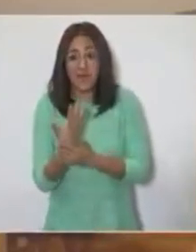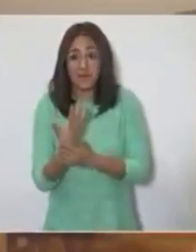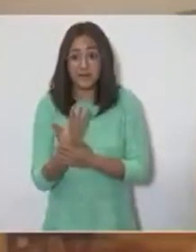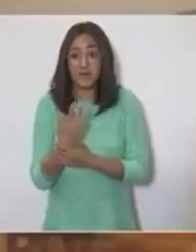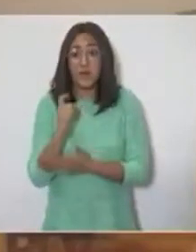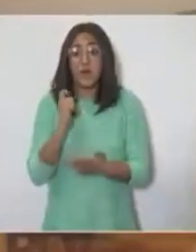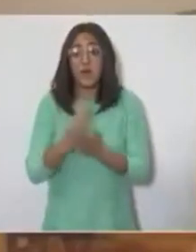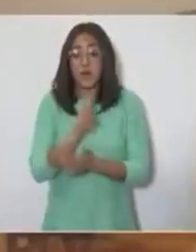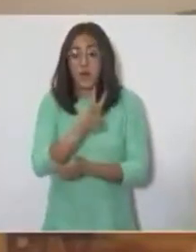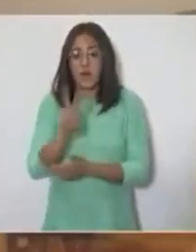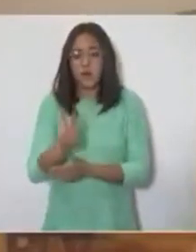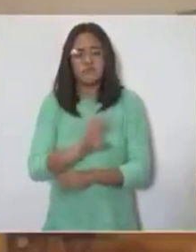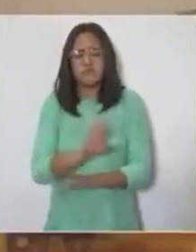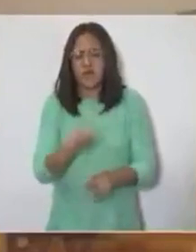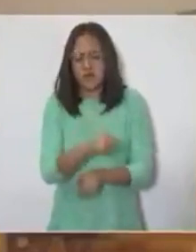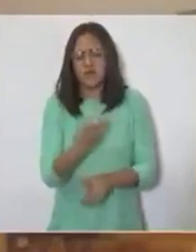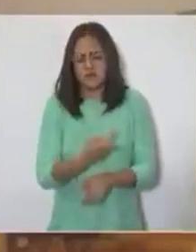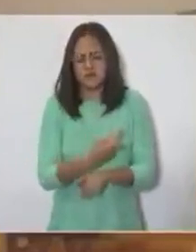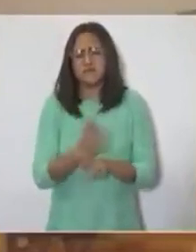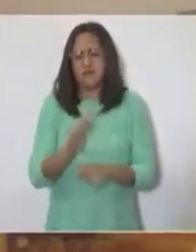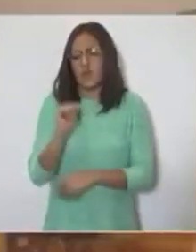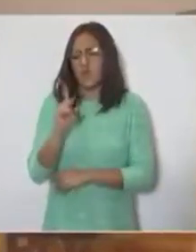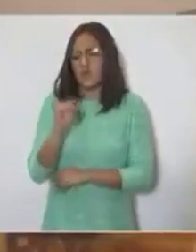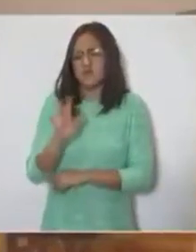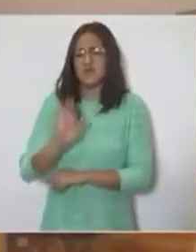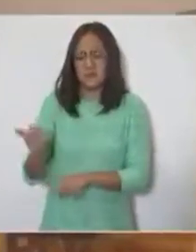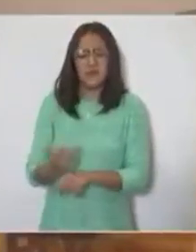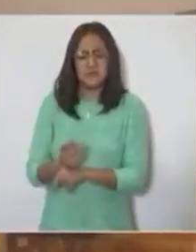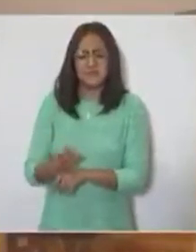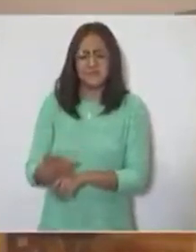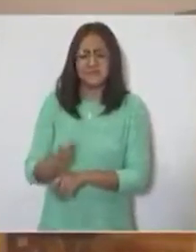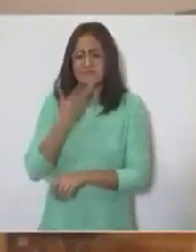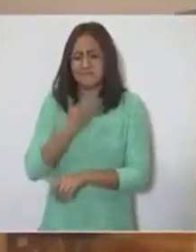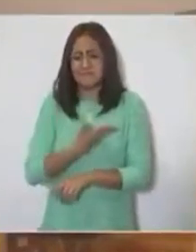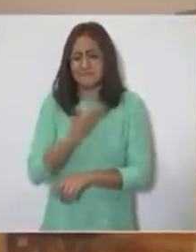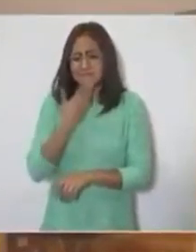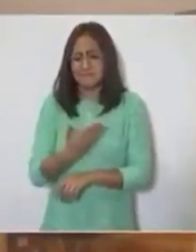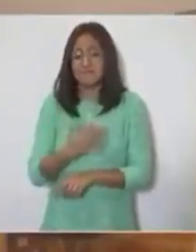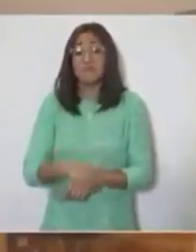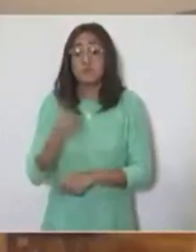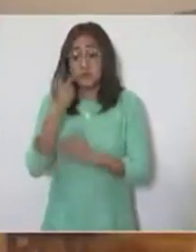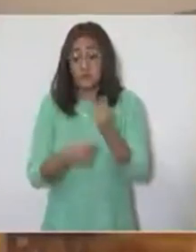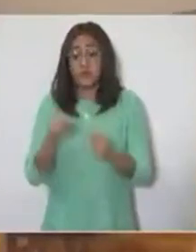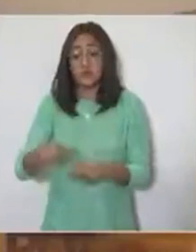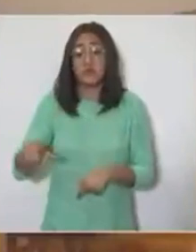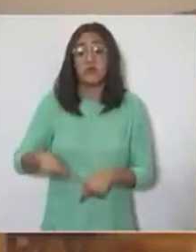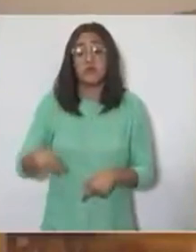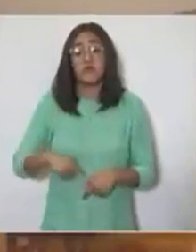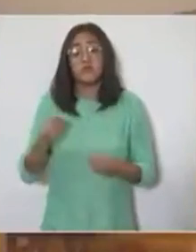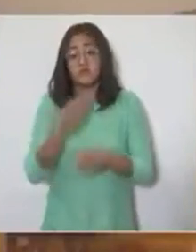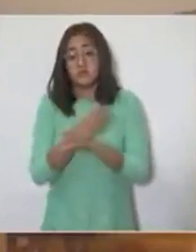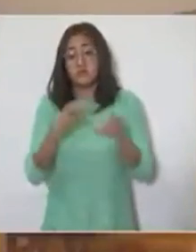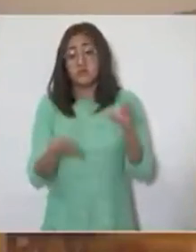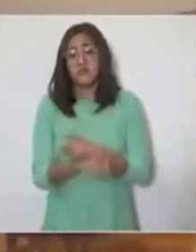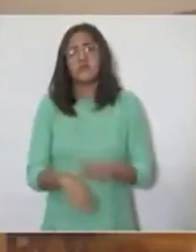la inversión de Volkswagen que está resuelta la inversión de Audi que está resuelta Sí y alrededor de esas dos inversiones el gobierno hace muchas